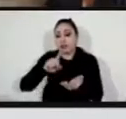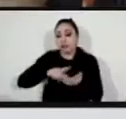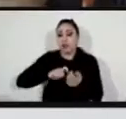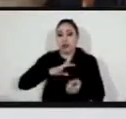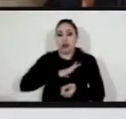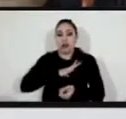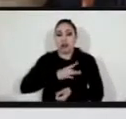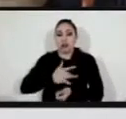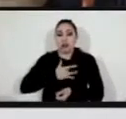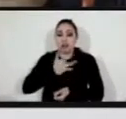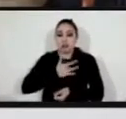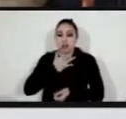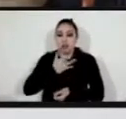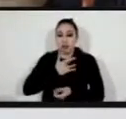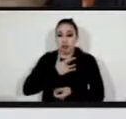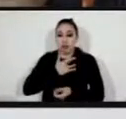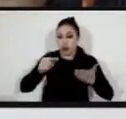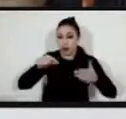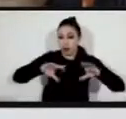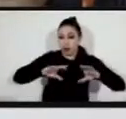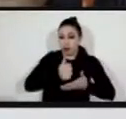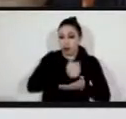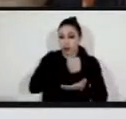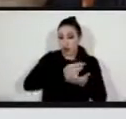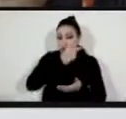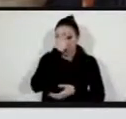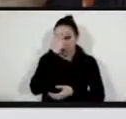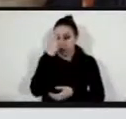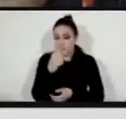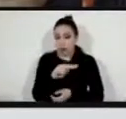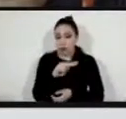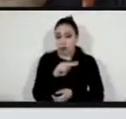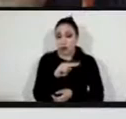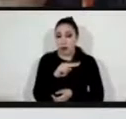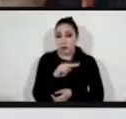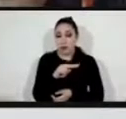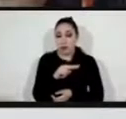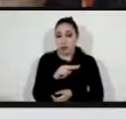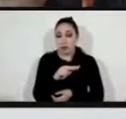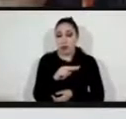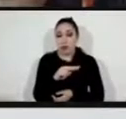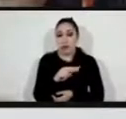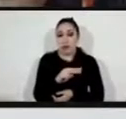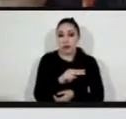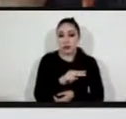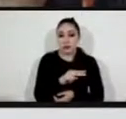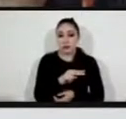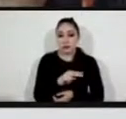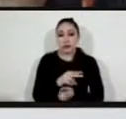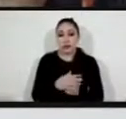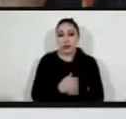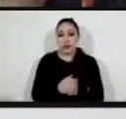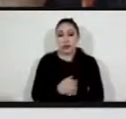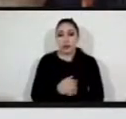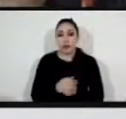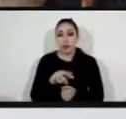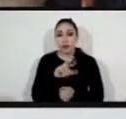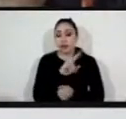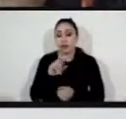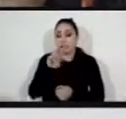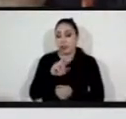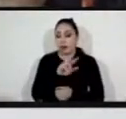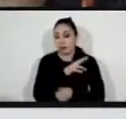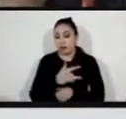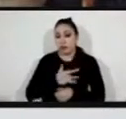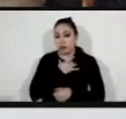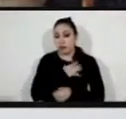este honorable Congreso de la Ciudad de México, este resulta un momento significativo, pues reconocemos a mexicanas y a